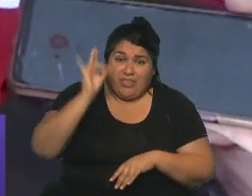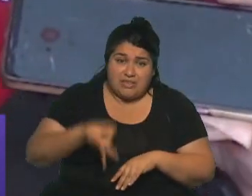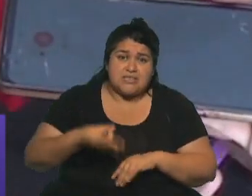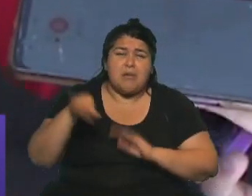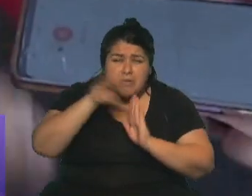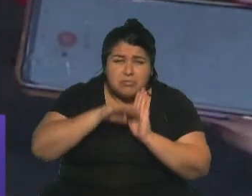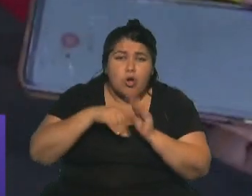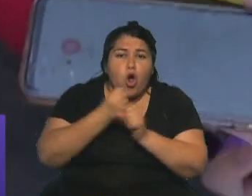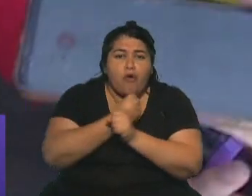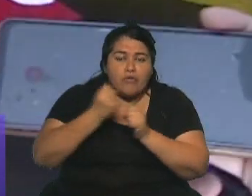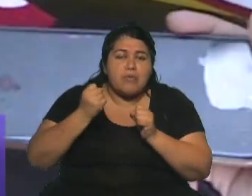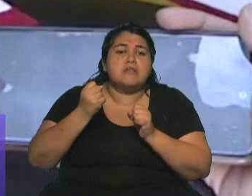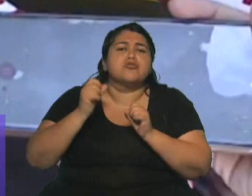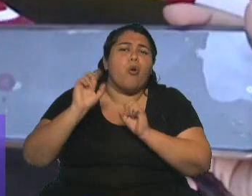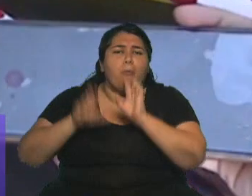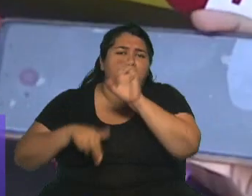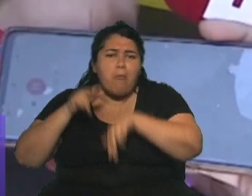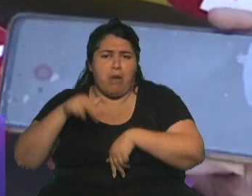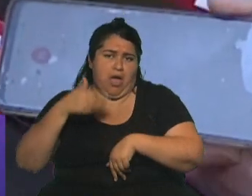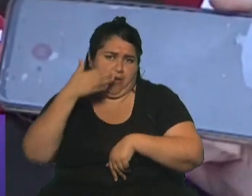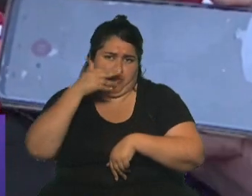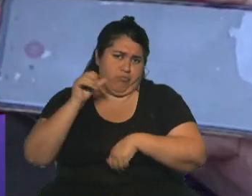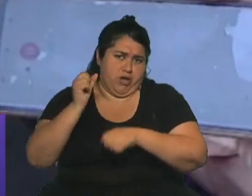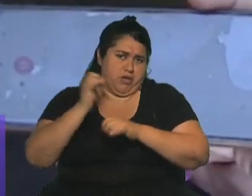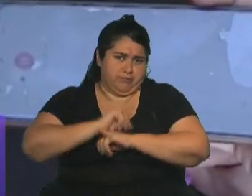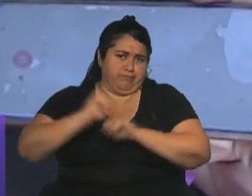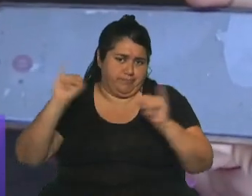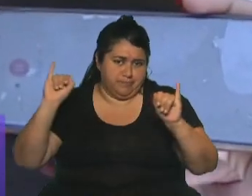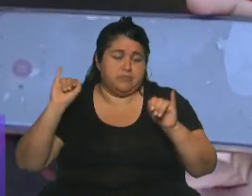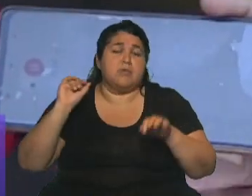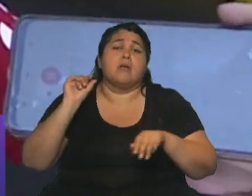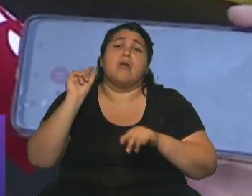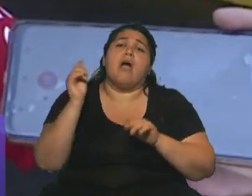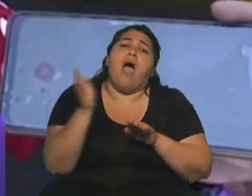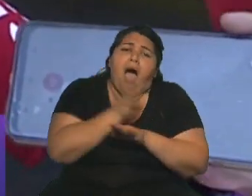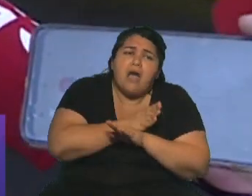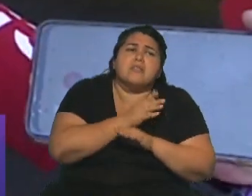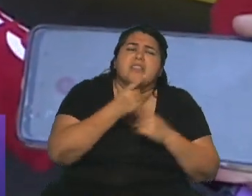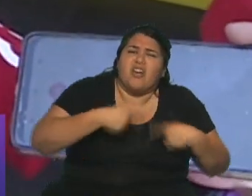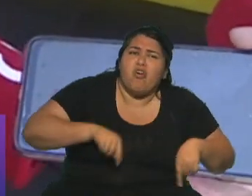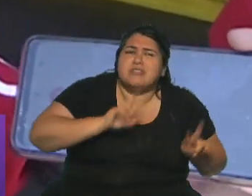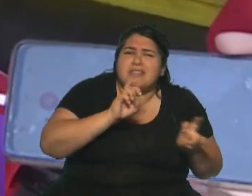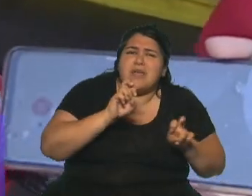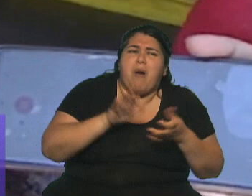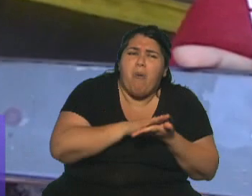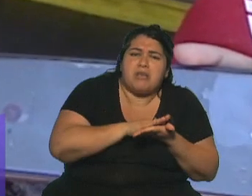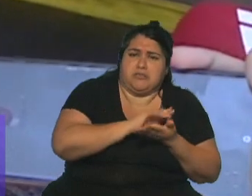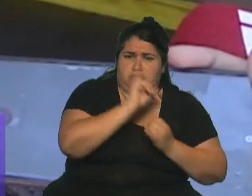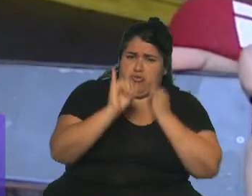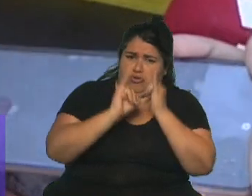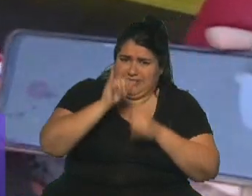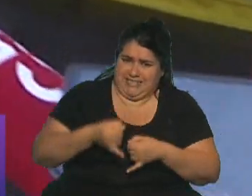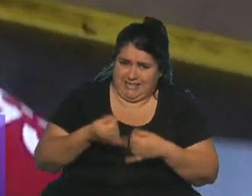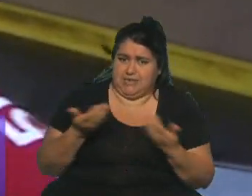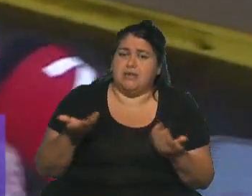planes alguna gente como tiene que trabajar y armar equipos etcétera se pueden ir conociendo antes pero vamos a tratar de que sea todo simultáneo y les digo por